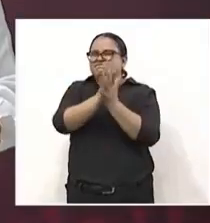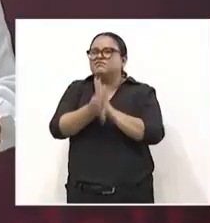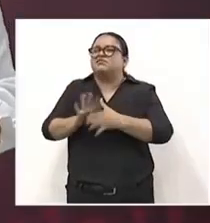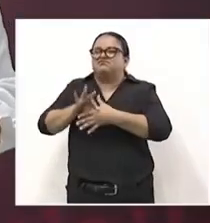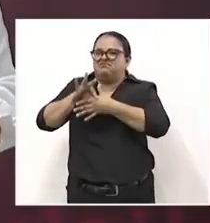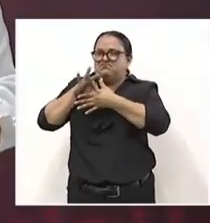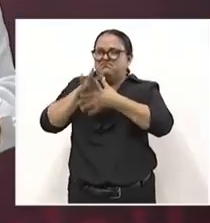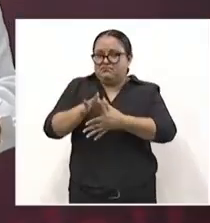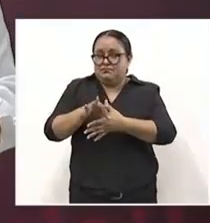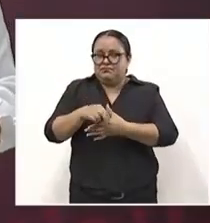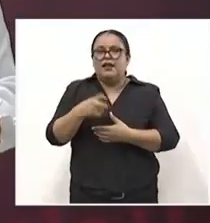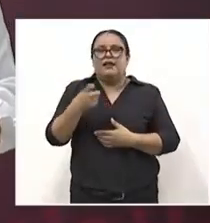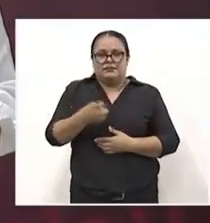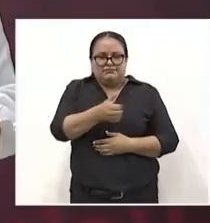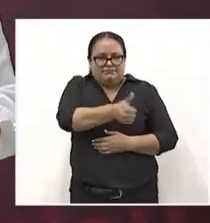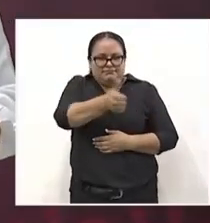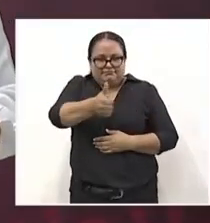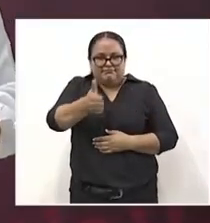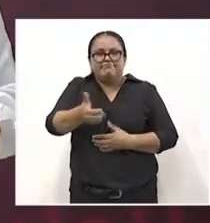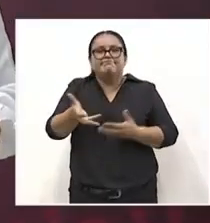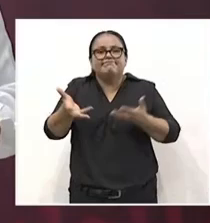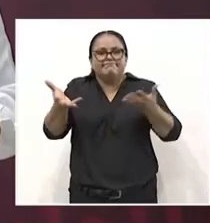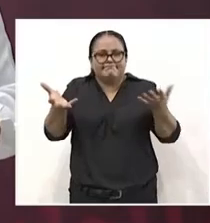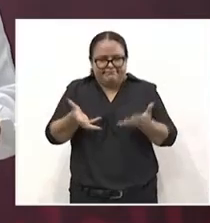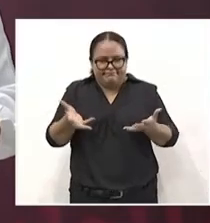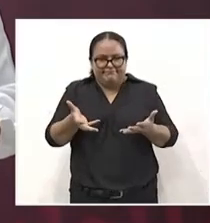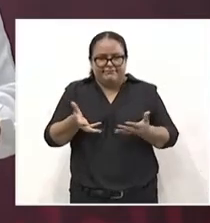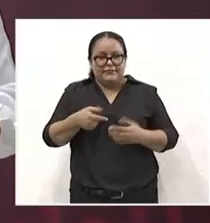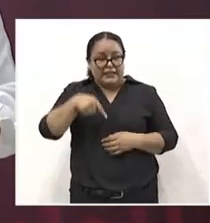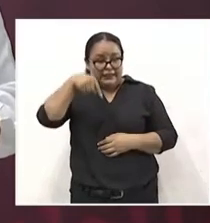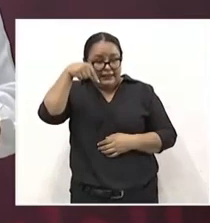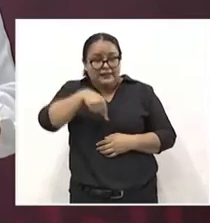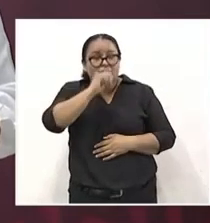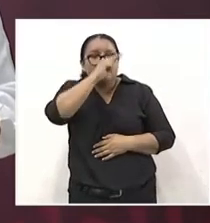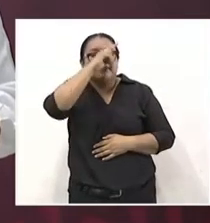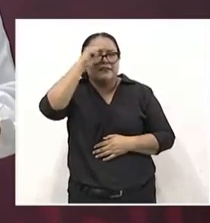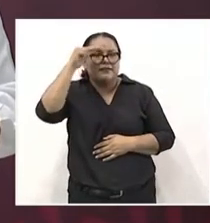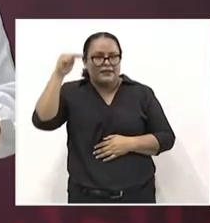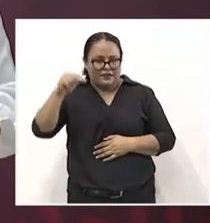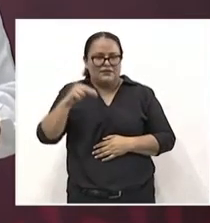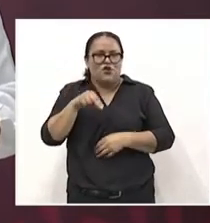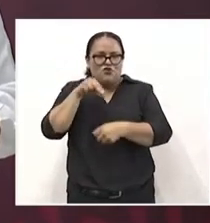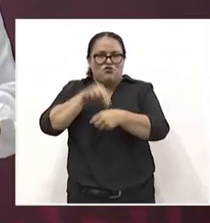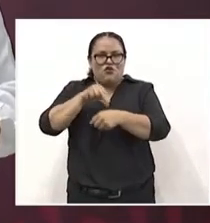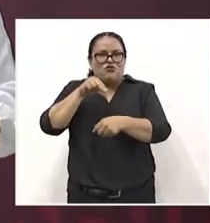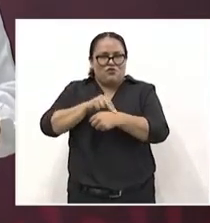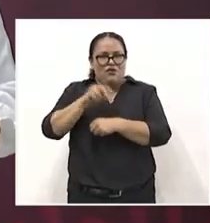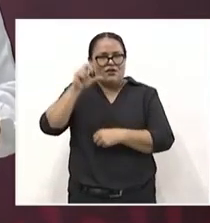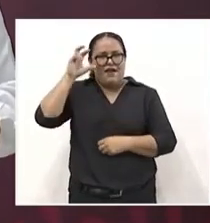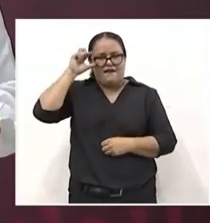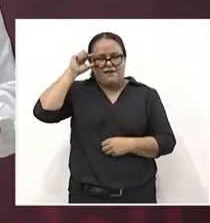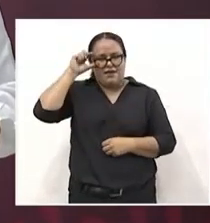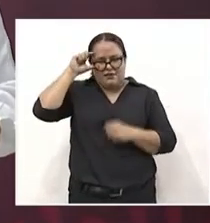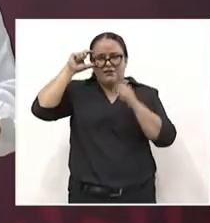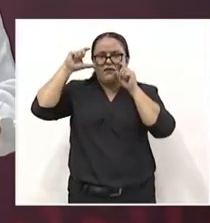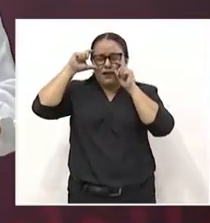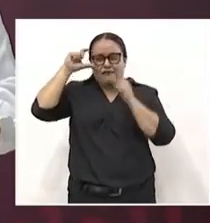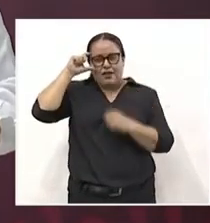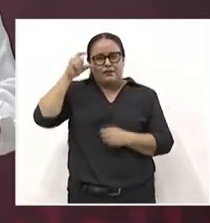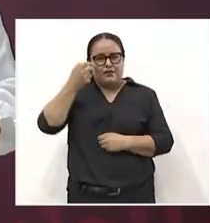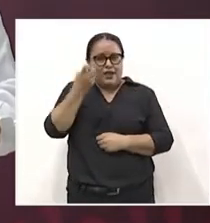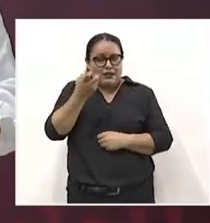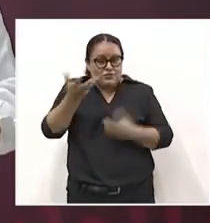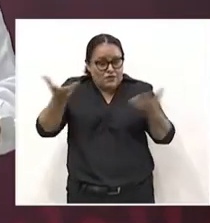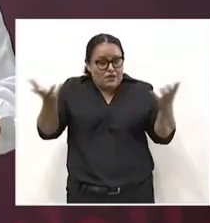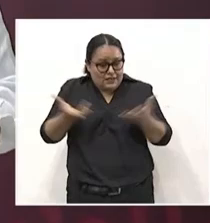Y eso hizo aquí en Nayarit el doctor Navarro, que fue